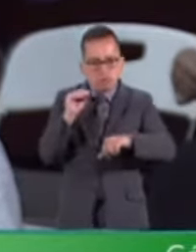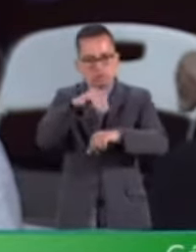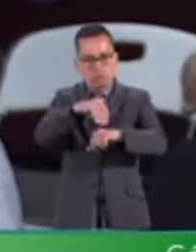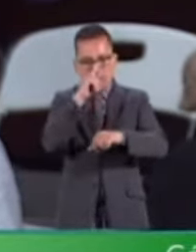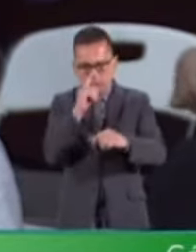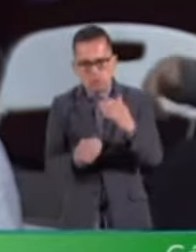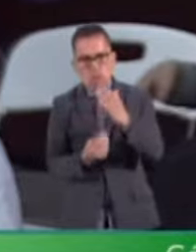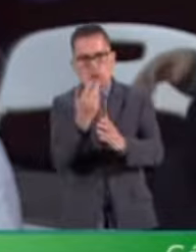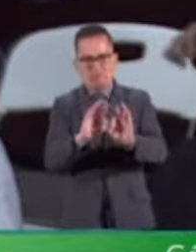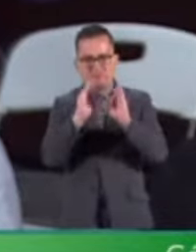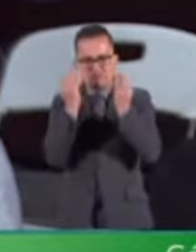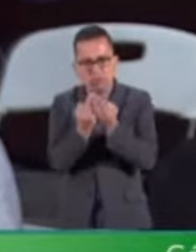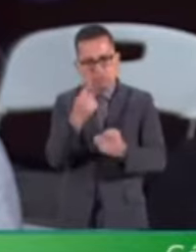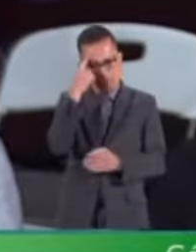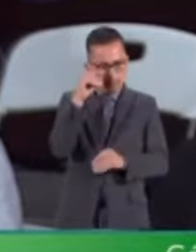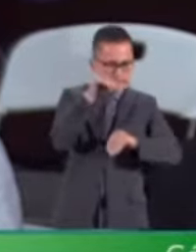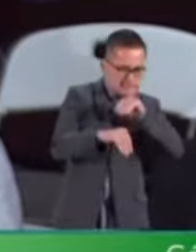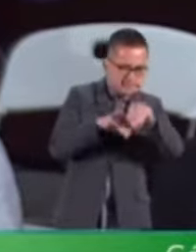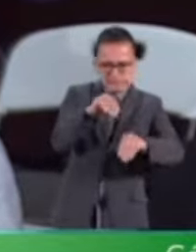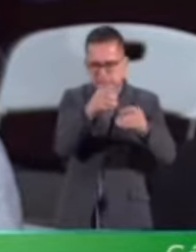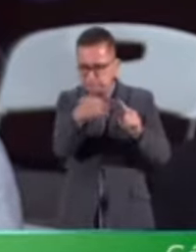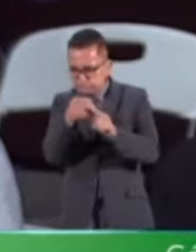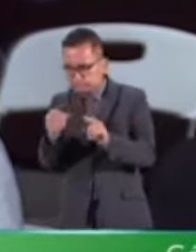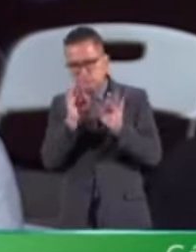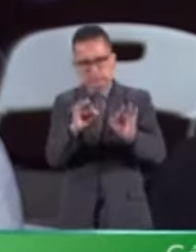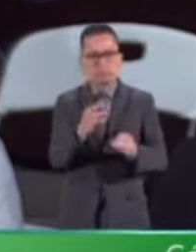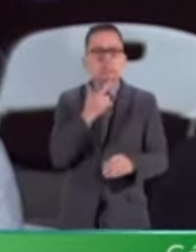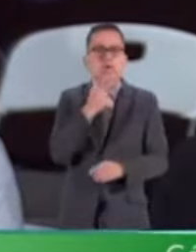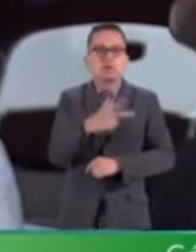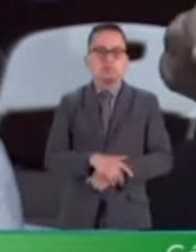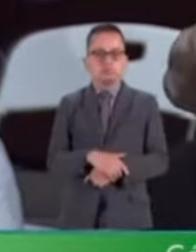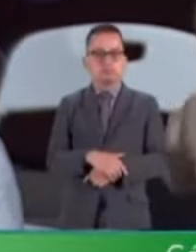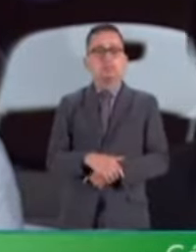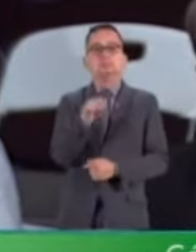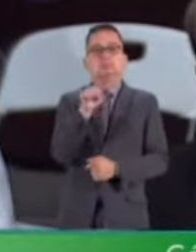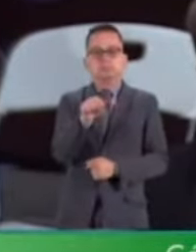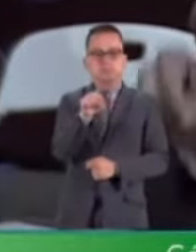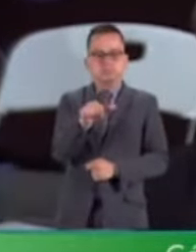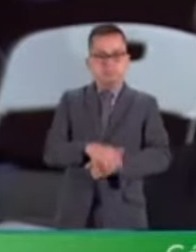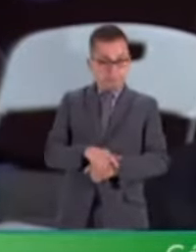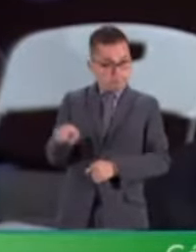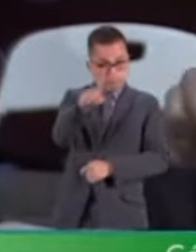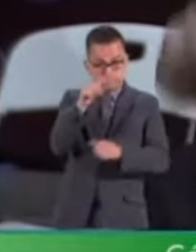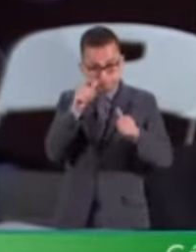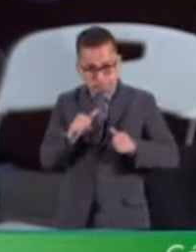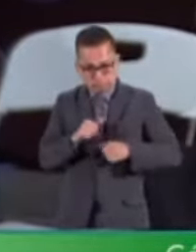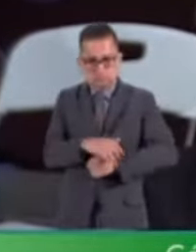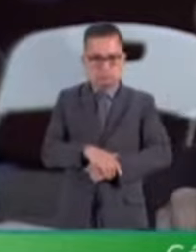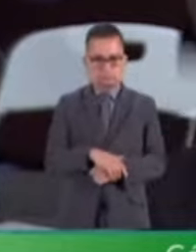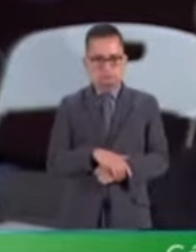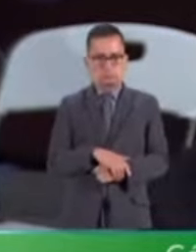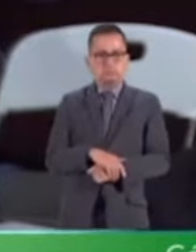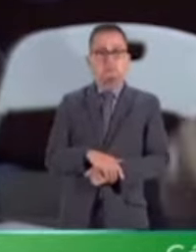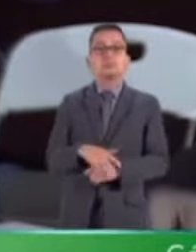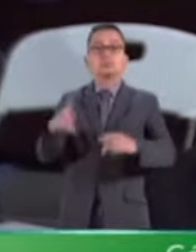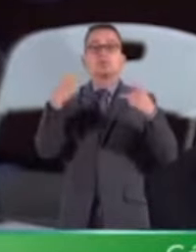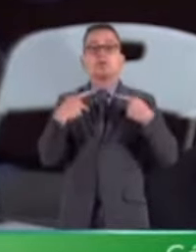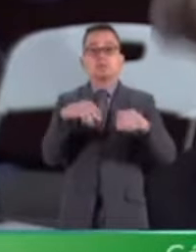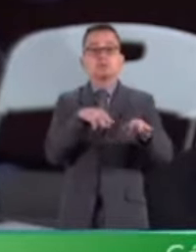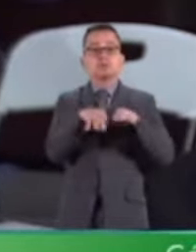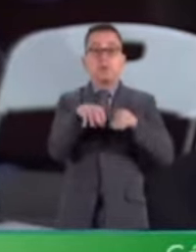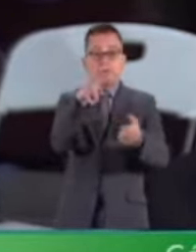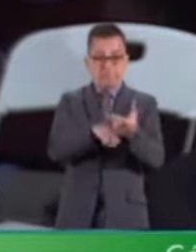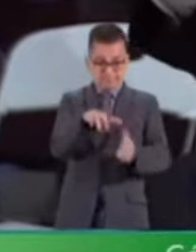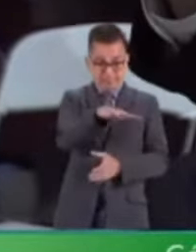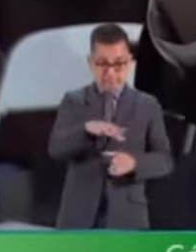su constitución. Décimo sexto, escúchenlo bien, no tocará los derechos laborales